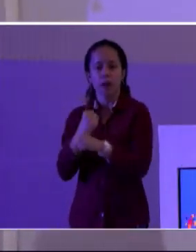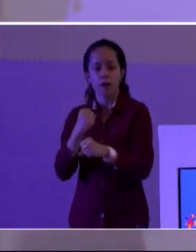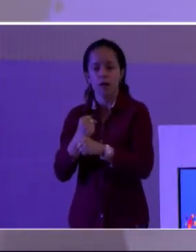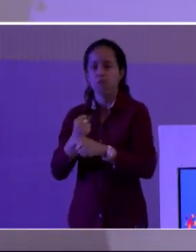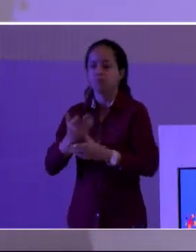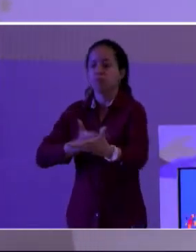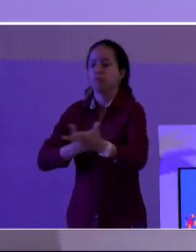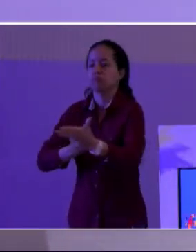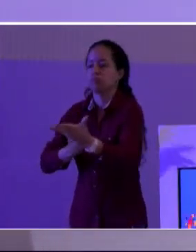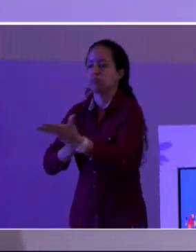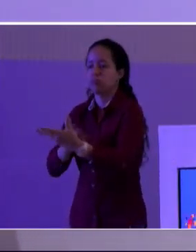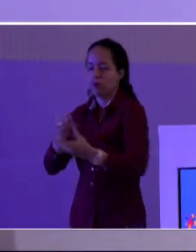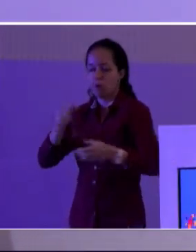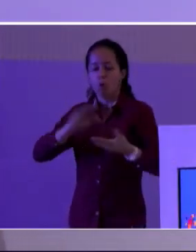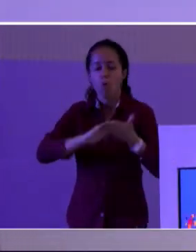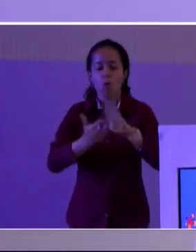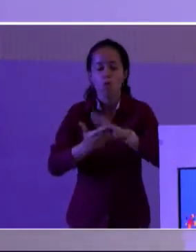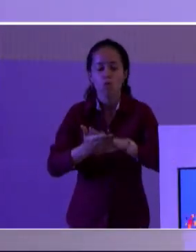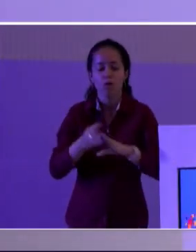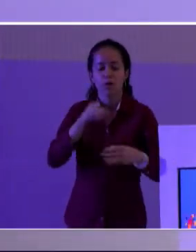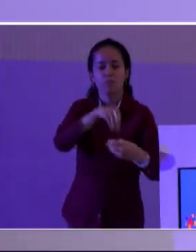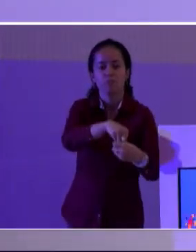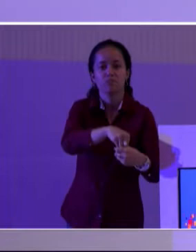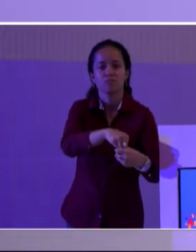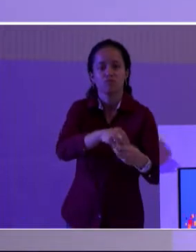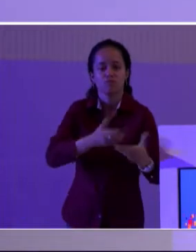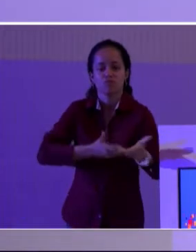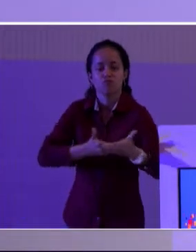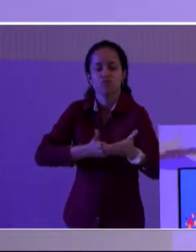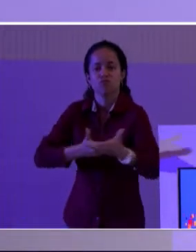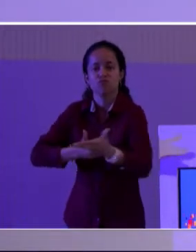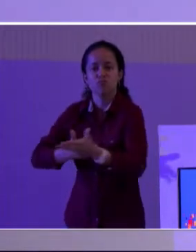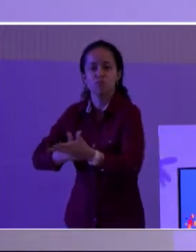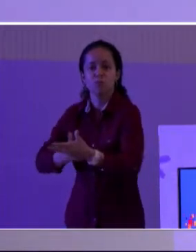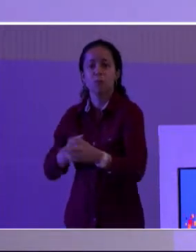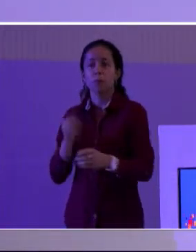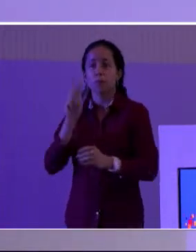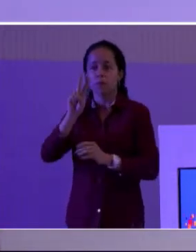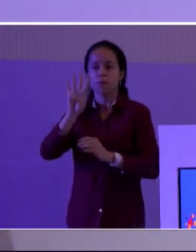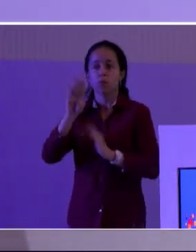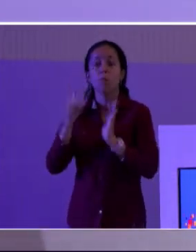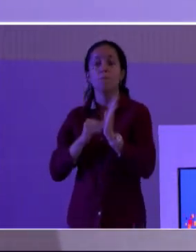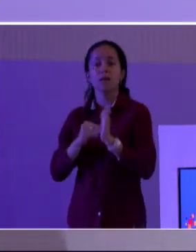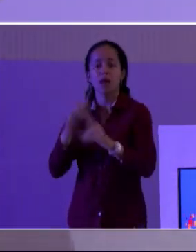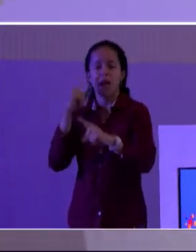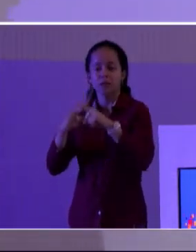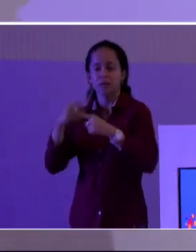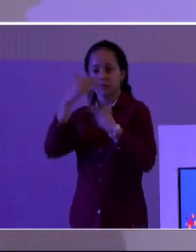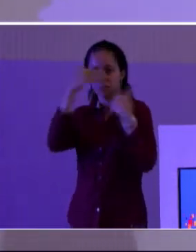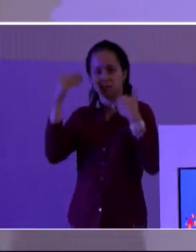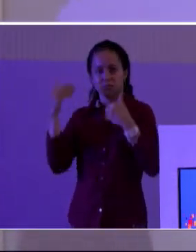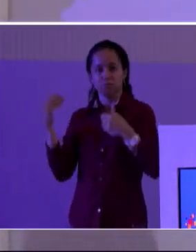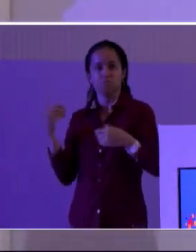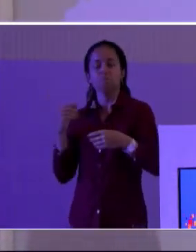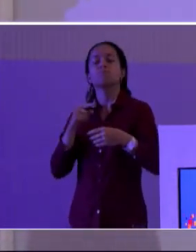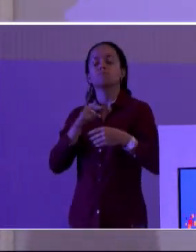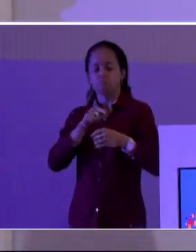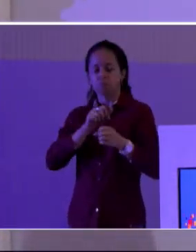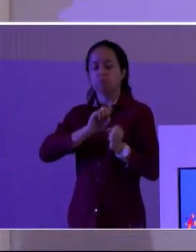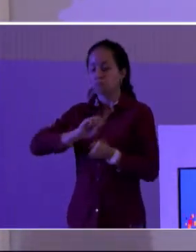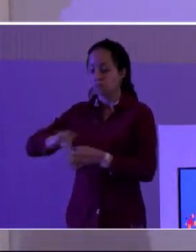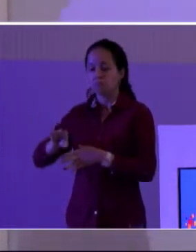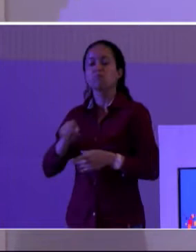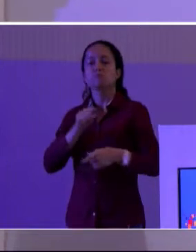con ustedes y con las comunidades. A lo largo de este proceso llevamos más de 24.000 excombatientes que le están apostando a esa